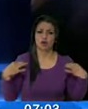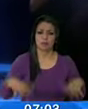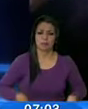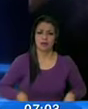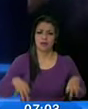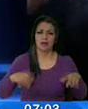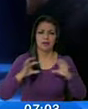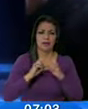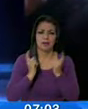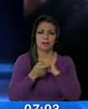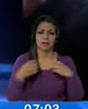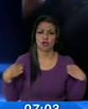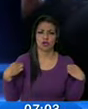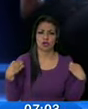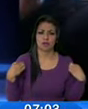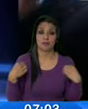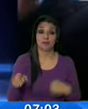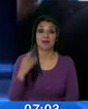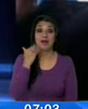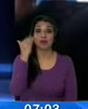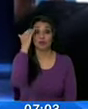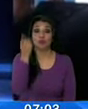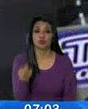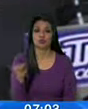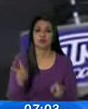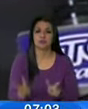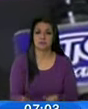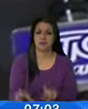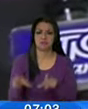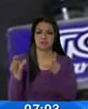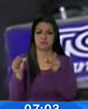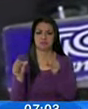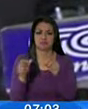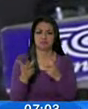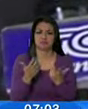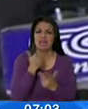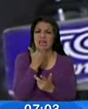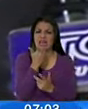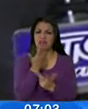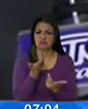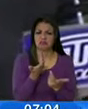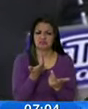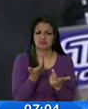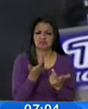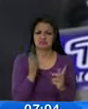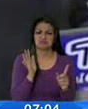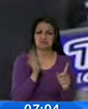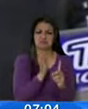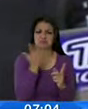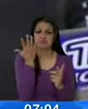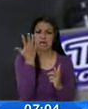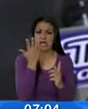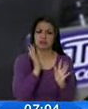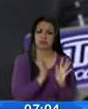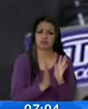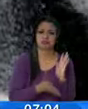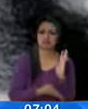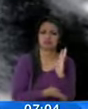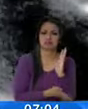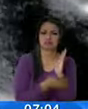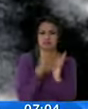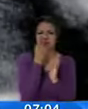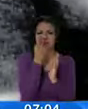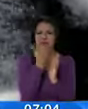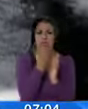este adulto ha estado también en ropa de baño, haciéndole señas, dirigiendo su mano hacia sus miembros.